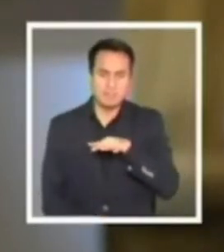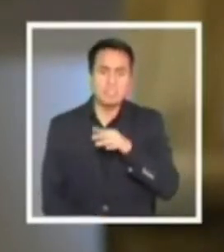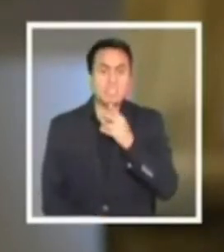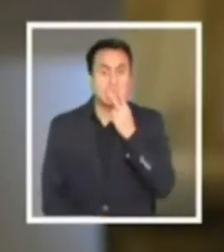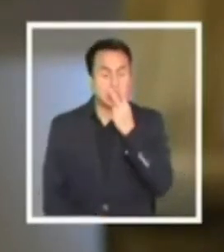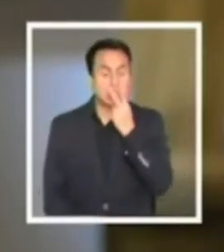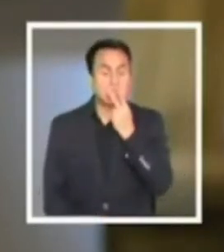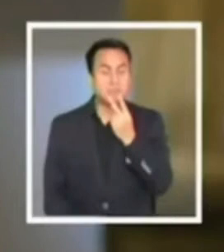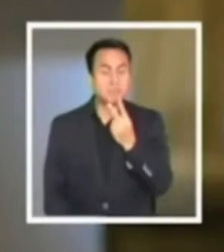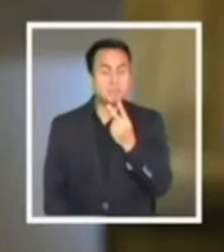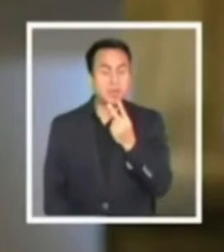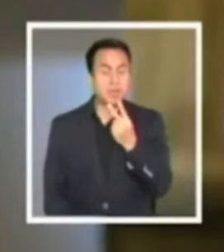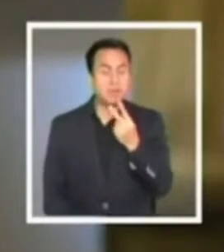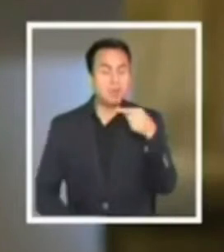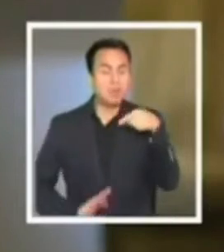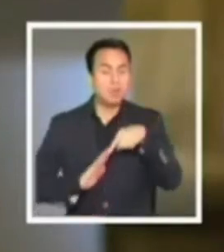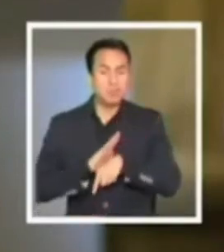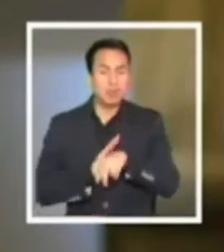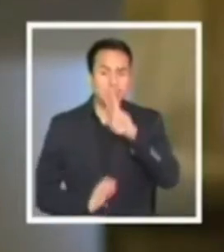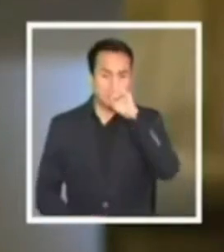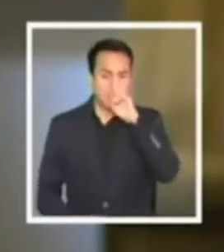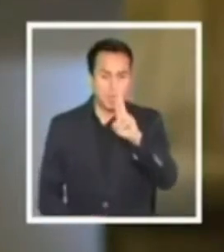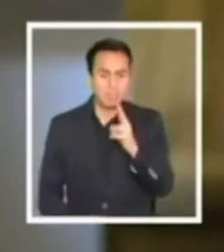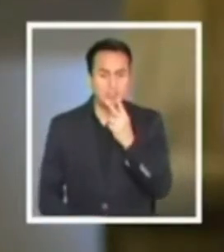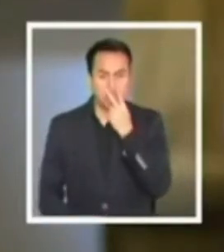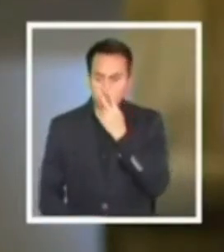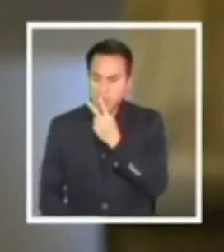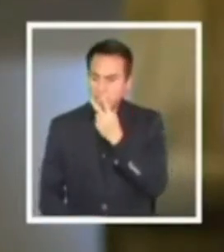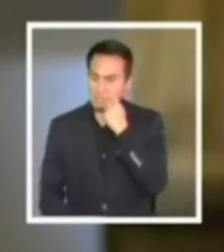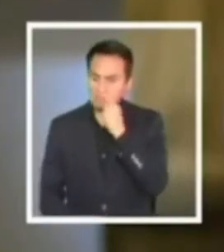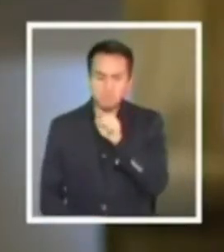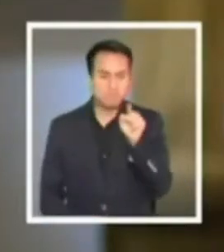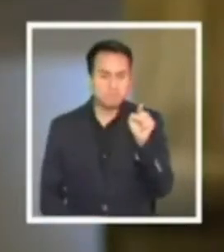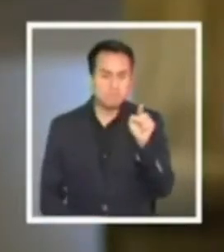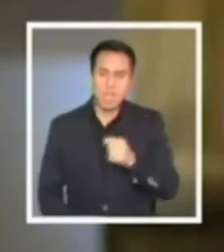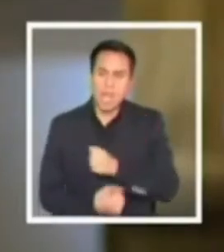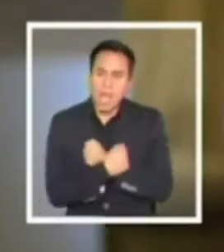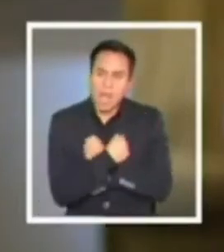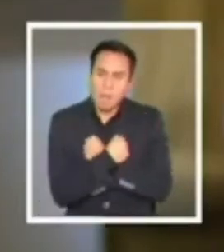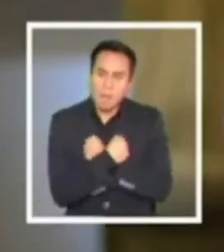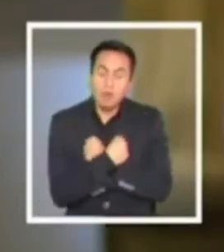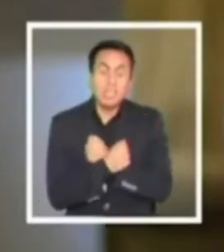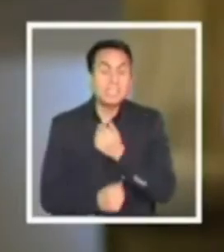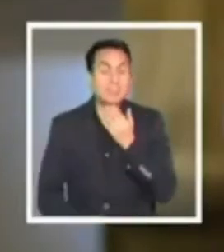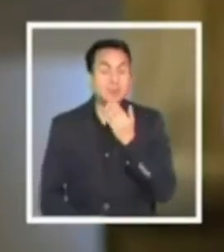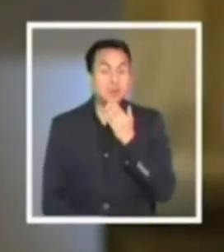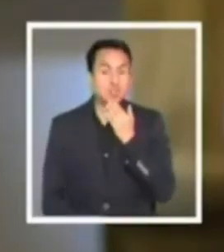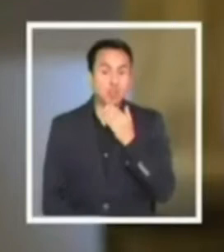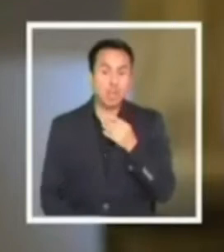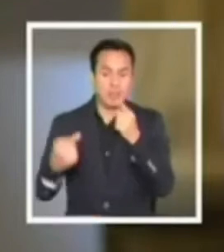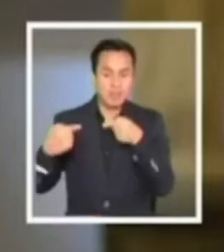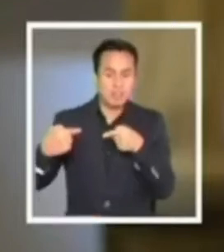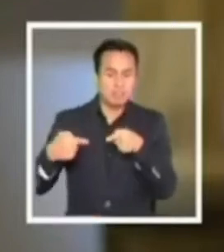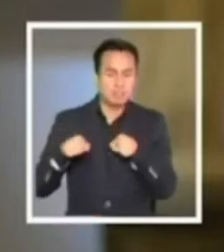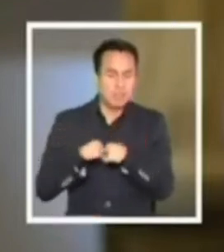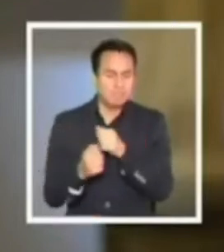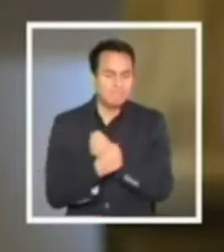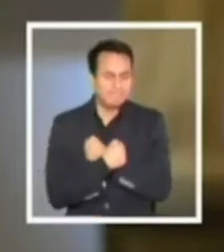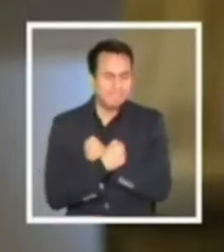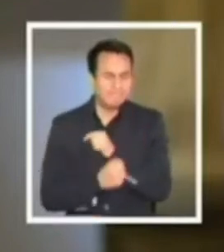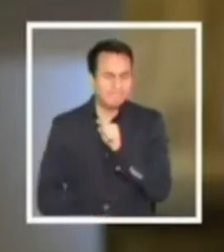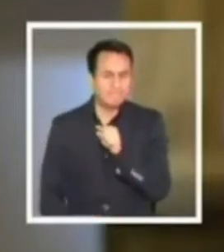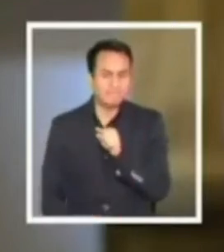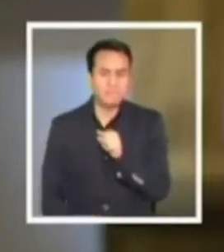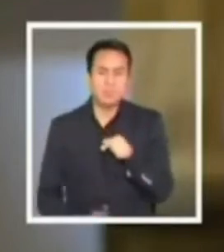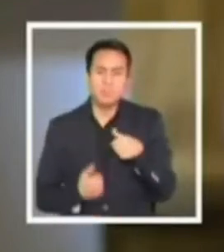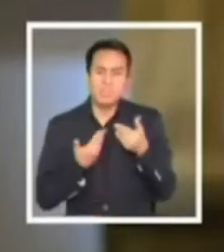y ve con profundo respeto, con profundo amor incluso al adversario,